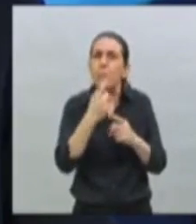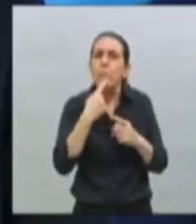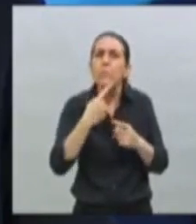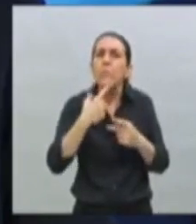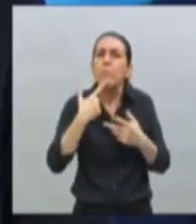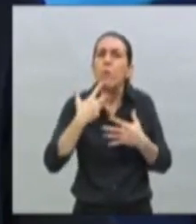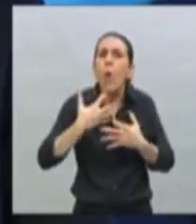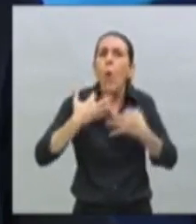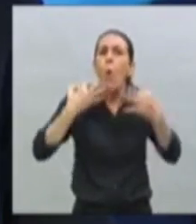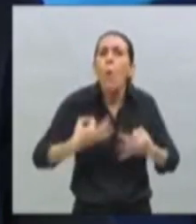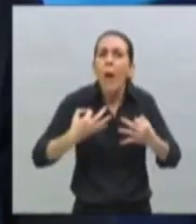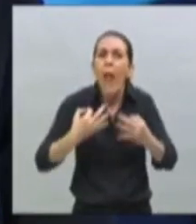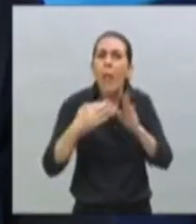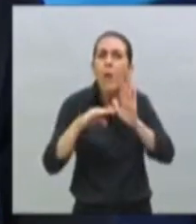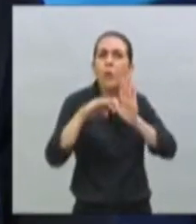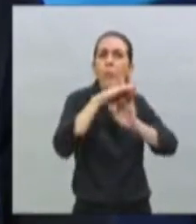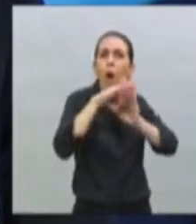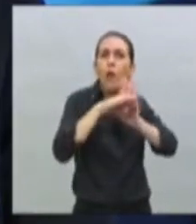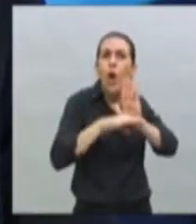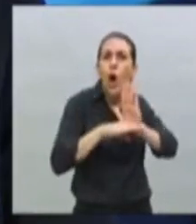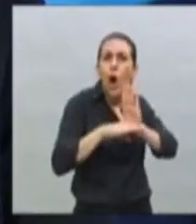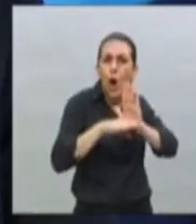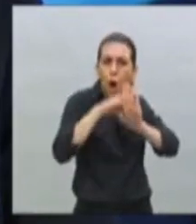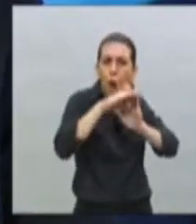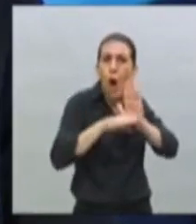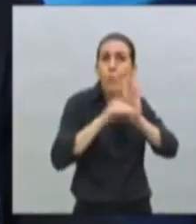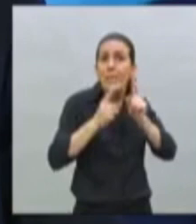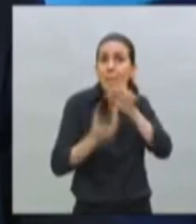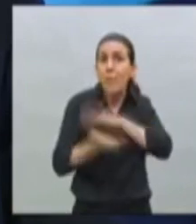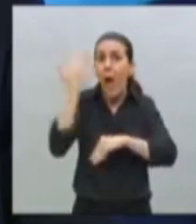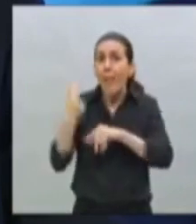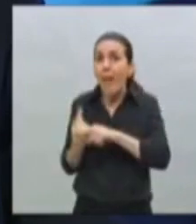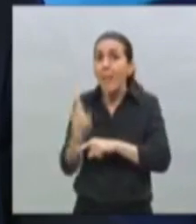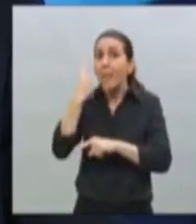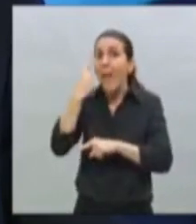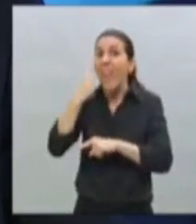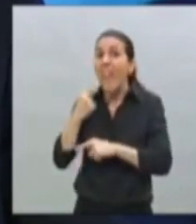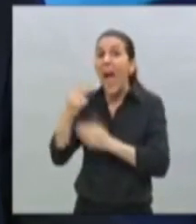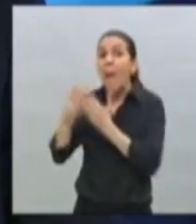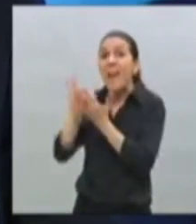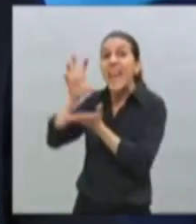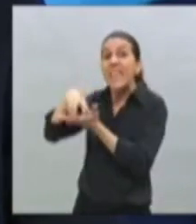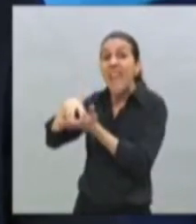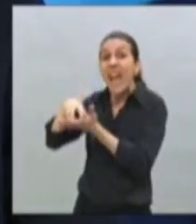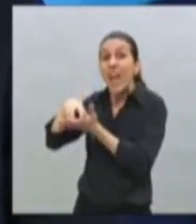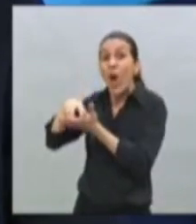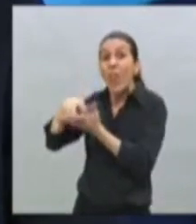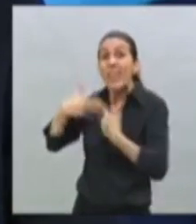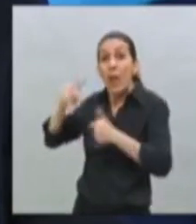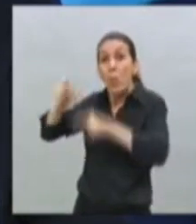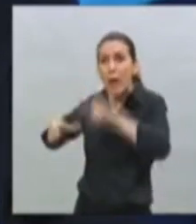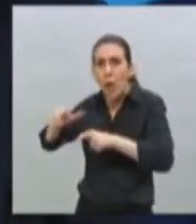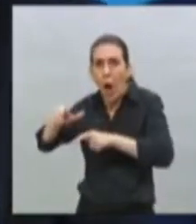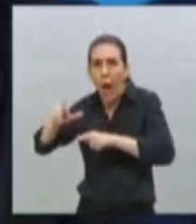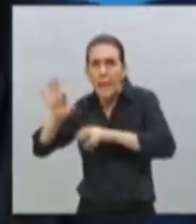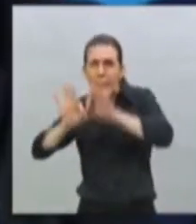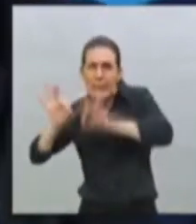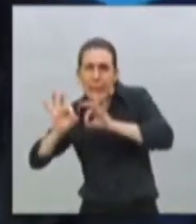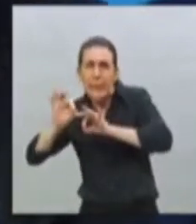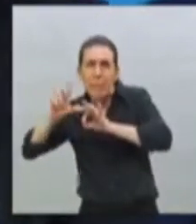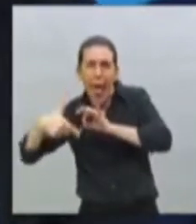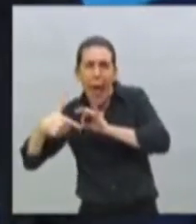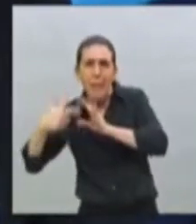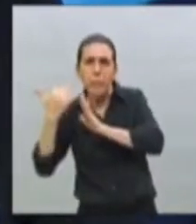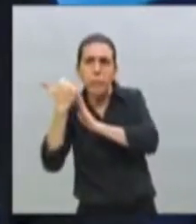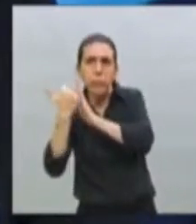plan, un protocolo, que desde el primer día el Ministerio de Salud diseñó para la cuarentena. Y en la medida que